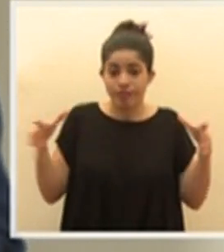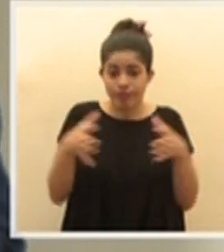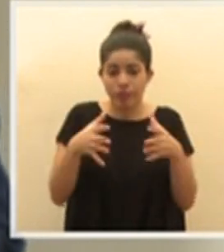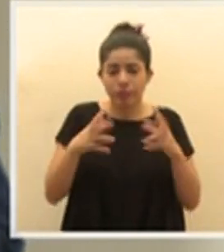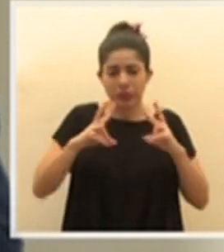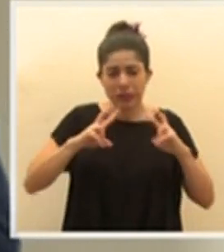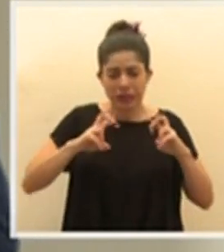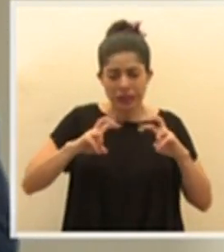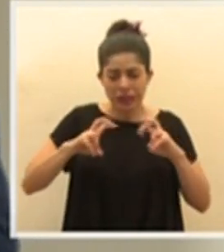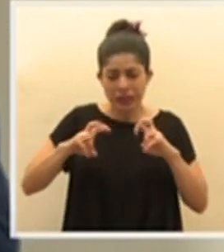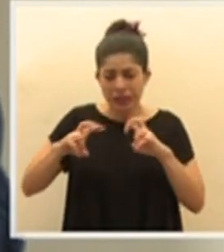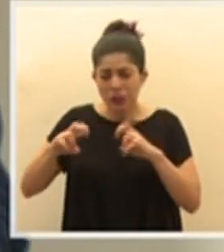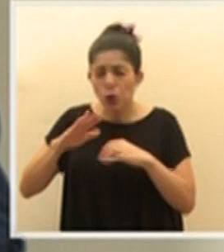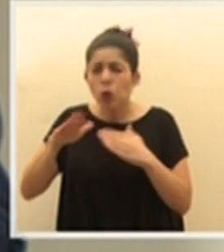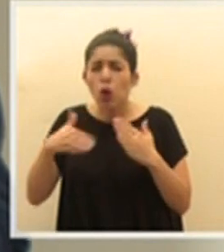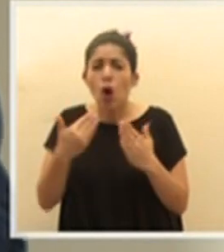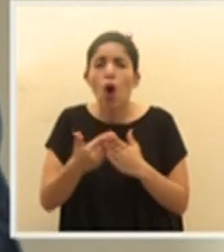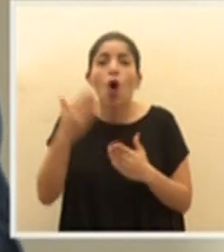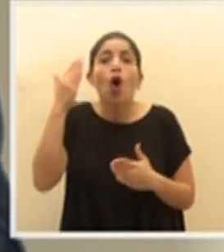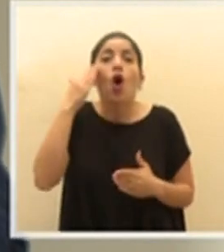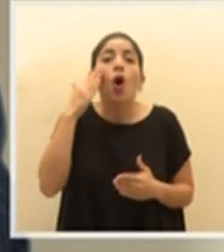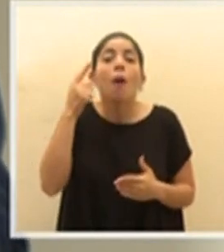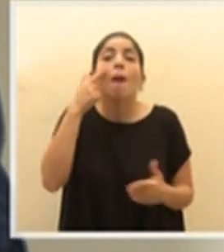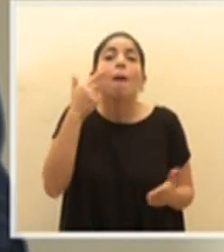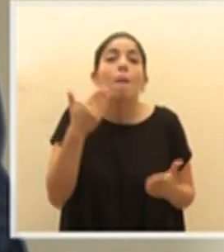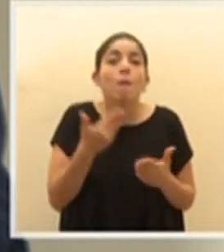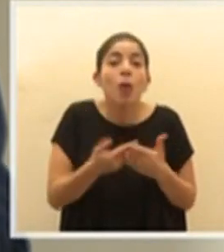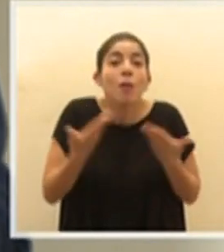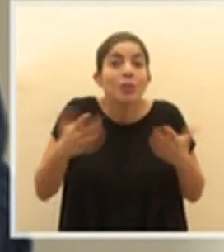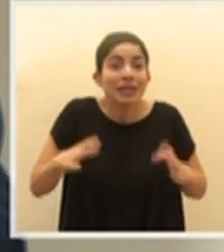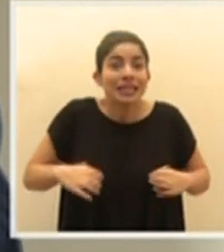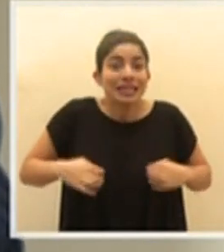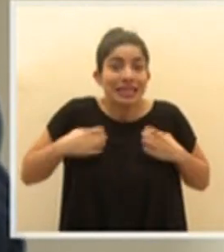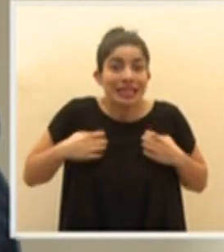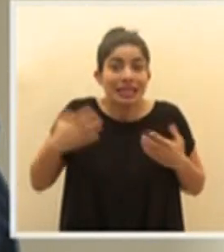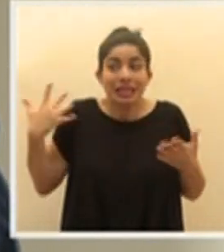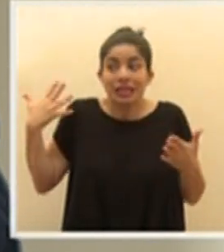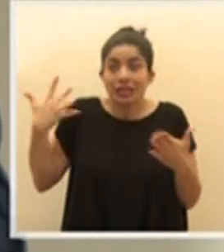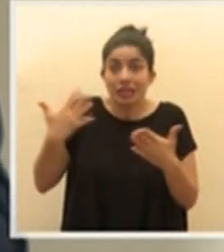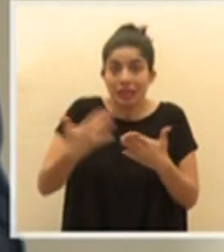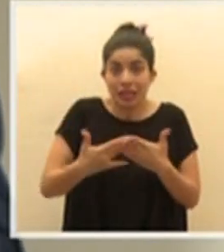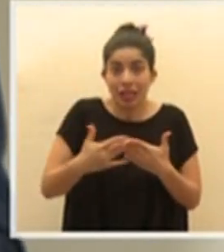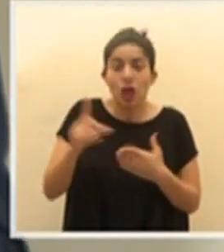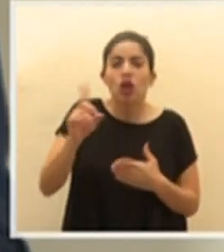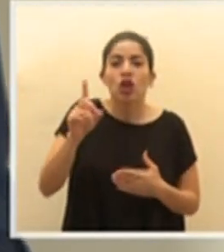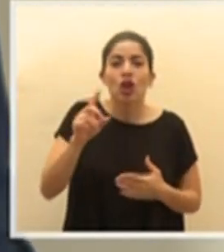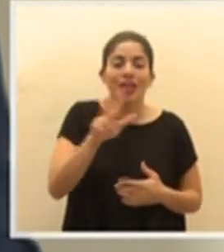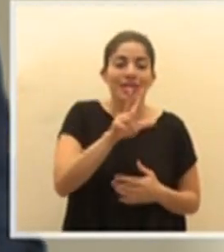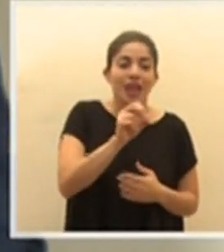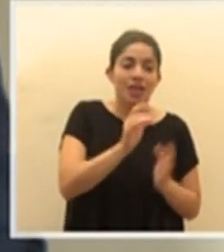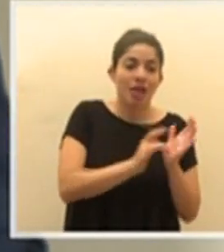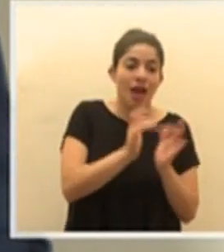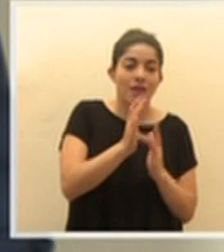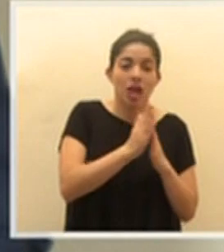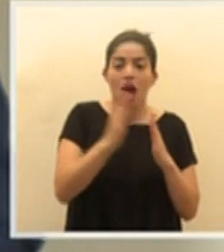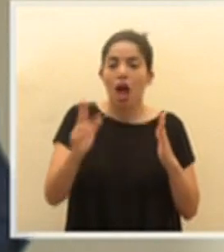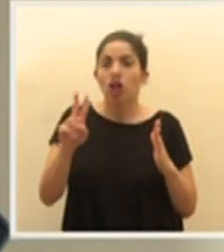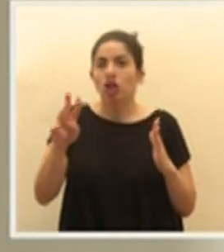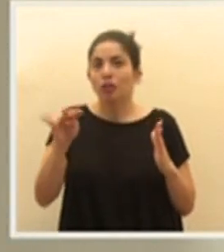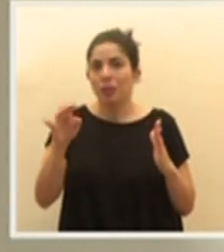revisión de todo el conocimiento, toda la evidencia que existe o que existía en la ventana del 30 de abril al 2 de mayo.